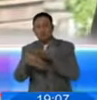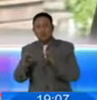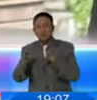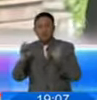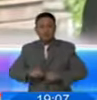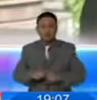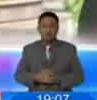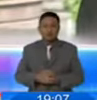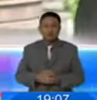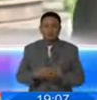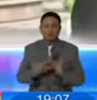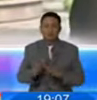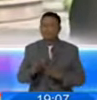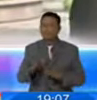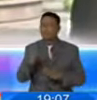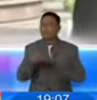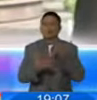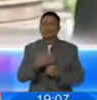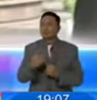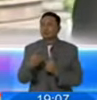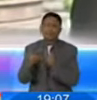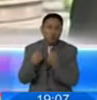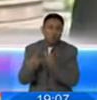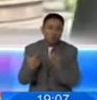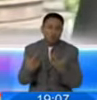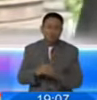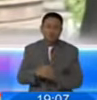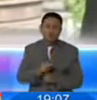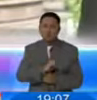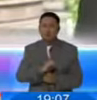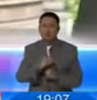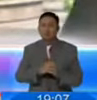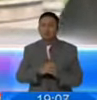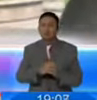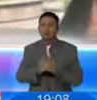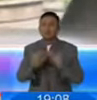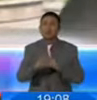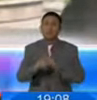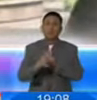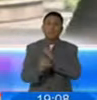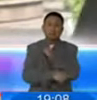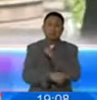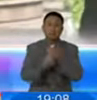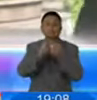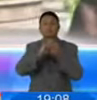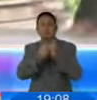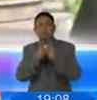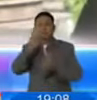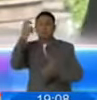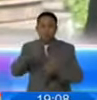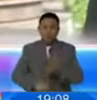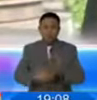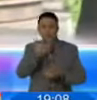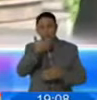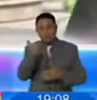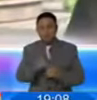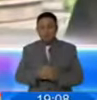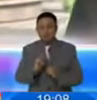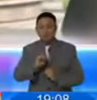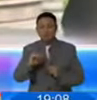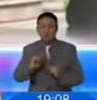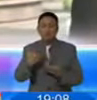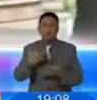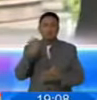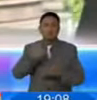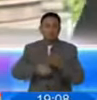que los hay, como la mediación, como conmutar las multas, como canjear las multas por campañas